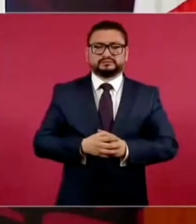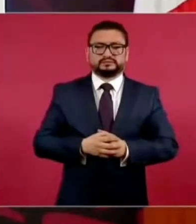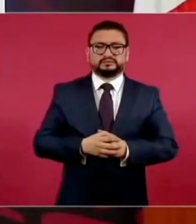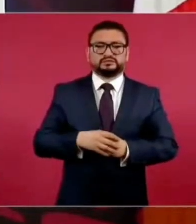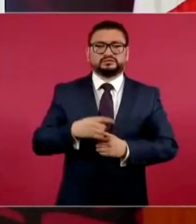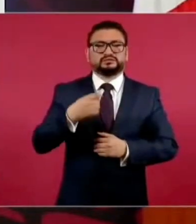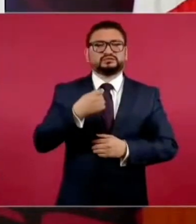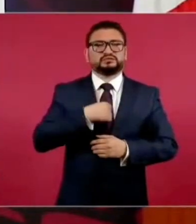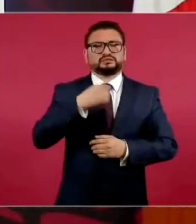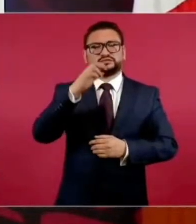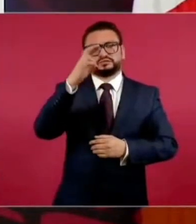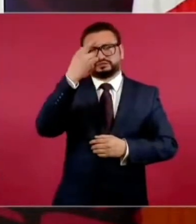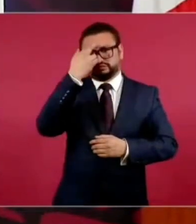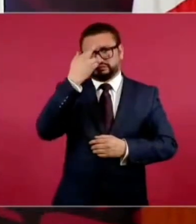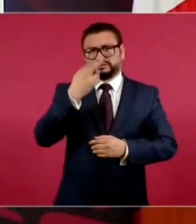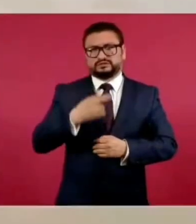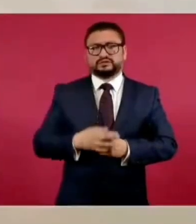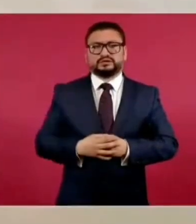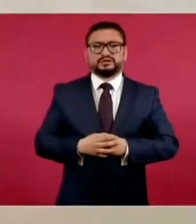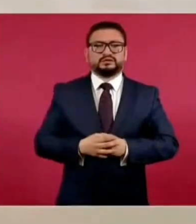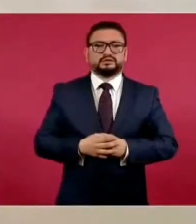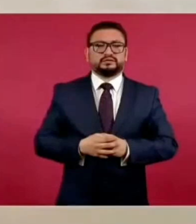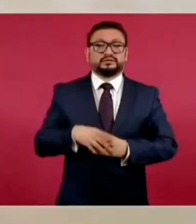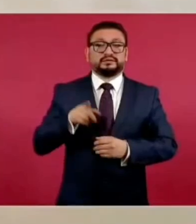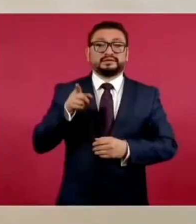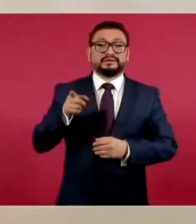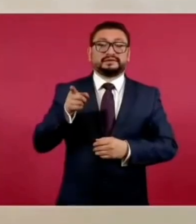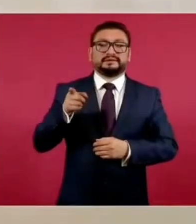Recuerdo que llegó a ser